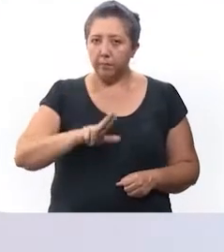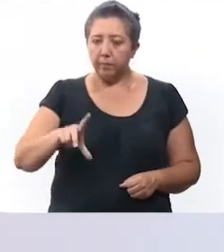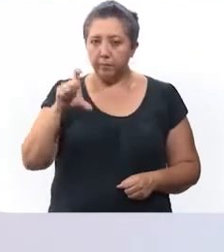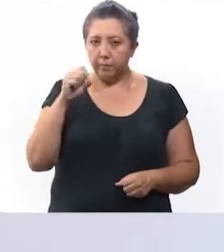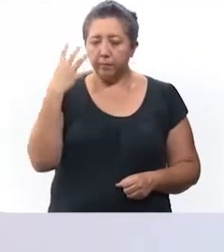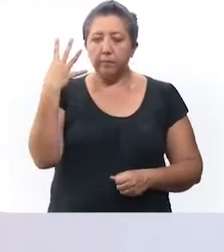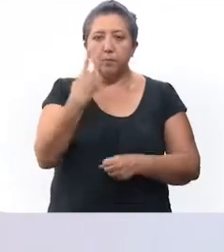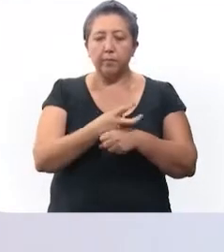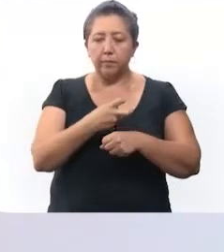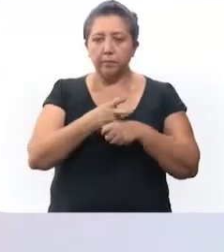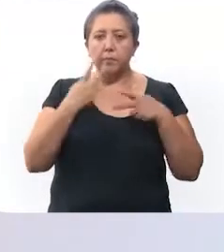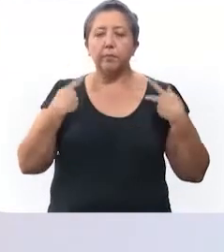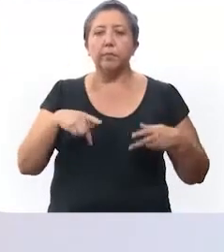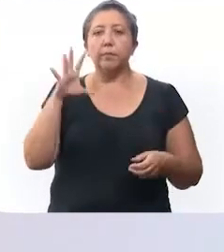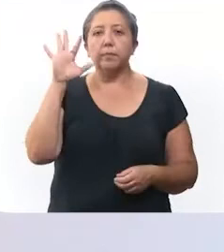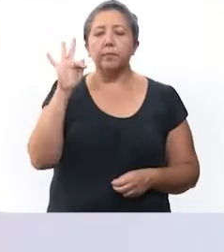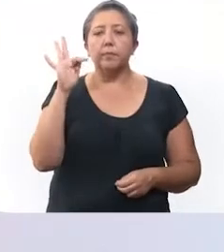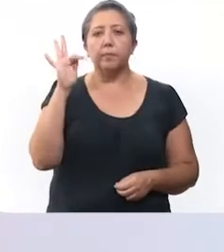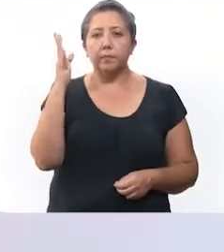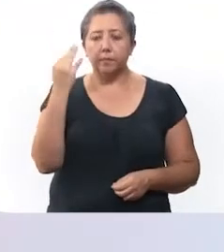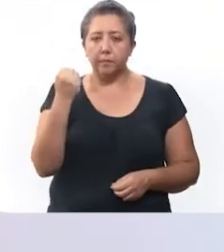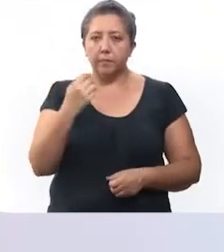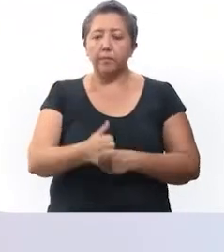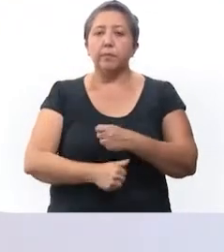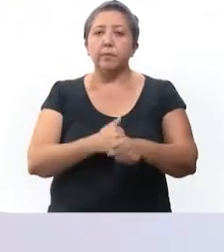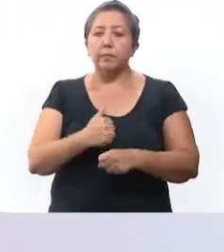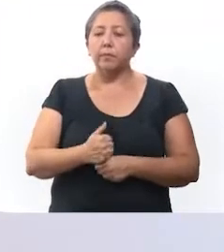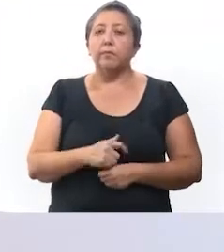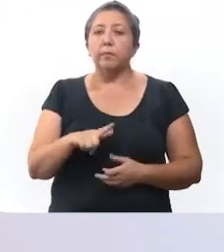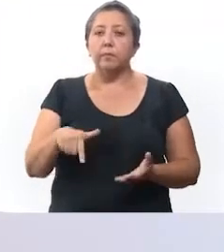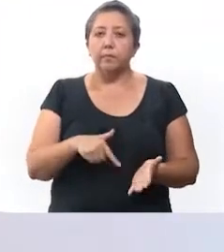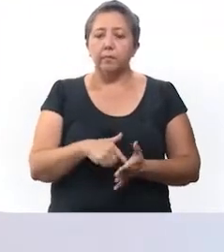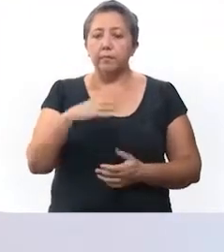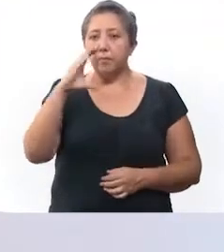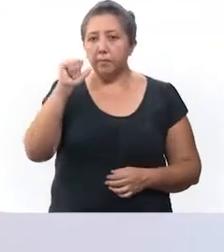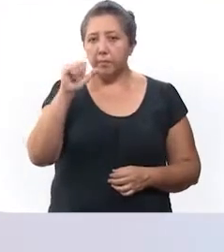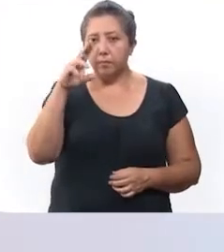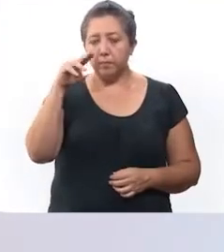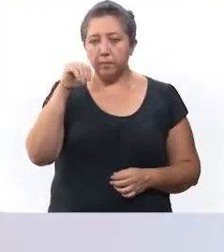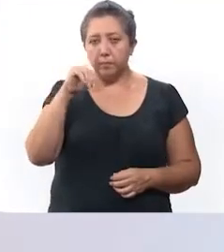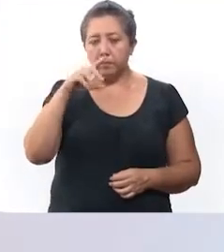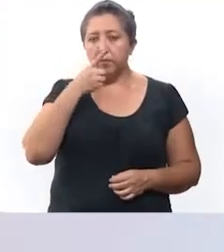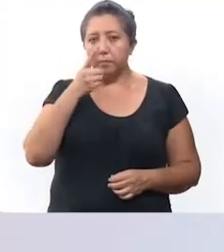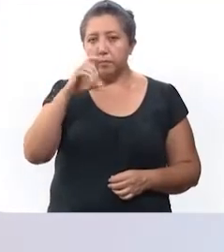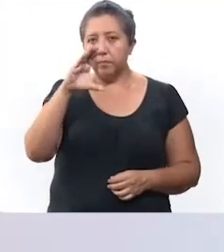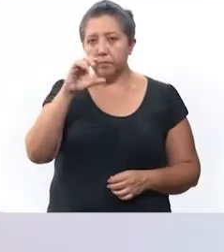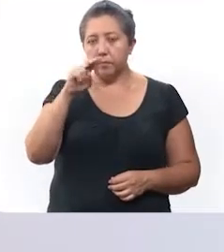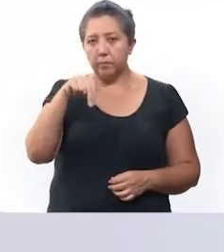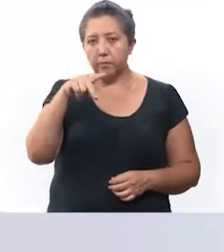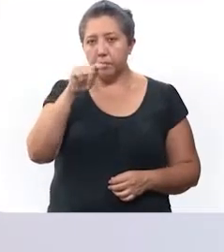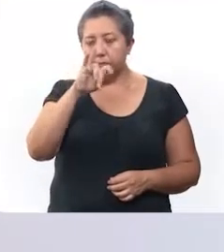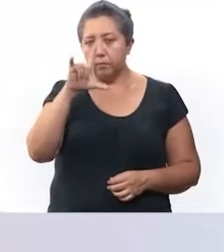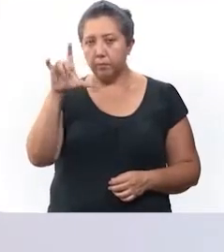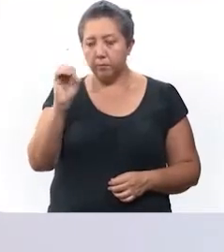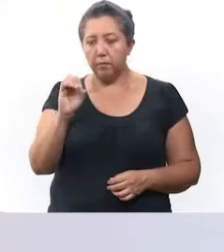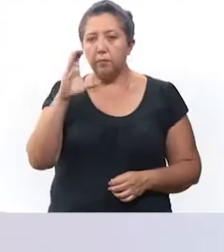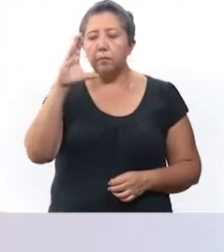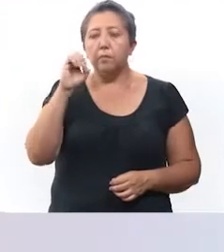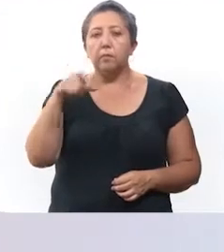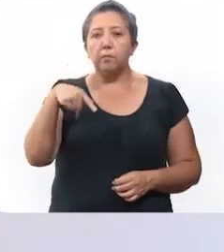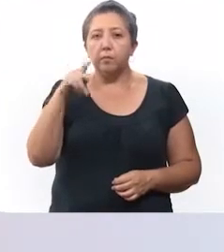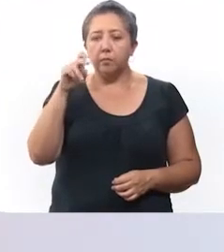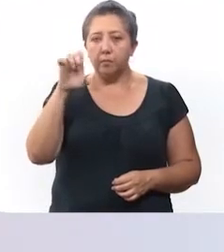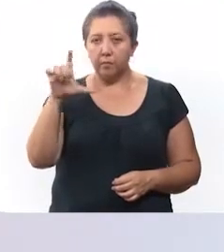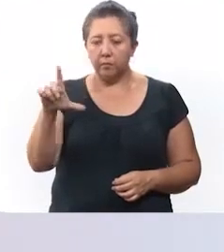agosto, segundas dosis a las personas de 40 a 49 años de las localidades de Cacalchen, Celestún, Cenotillo, Concal,